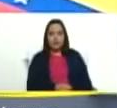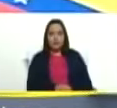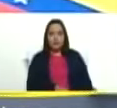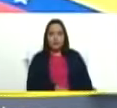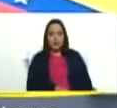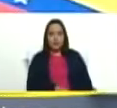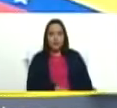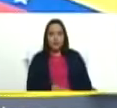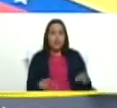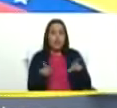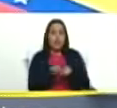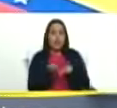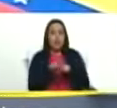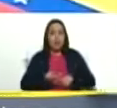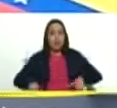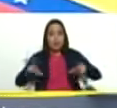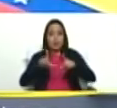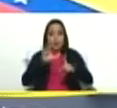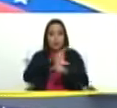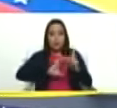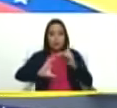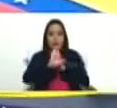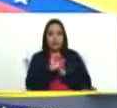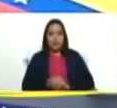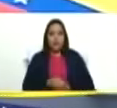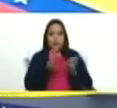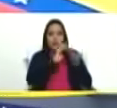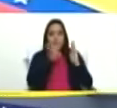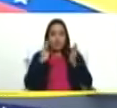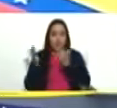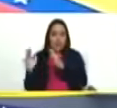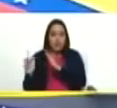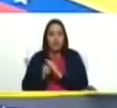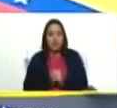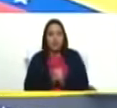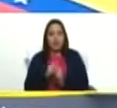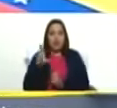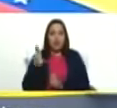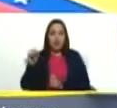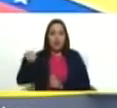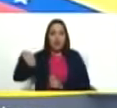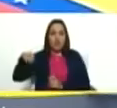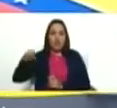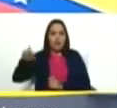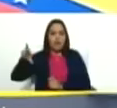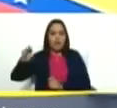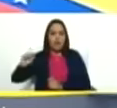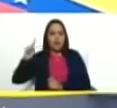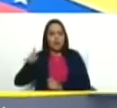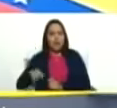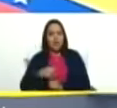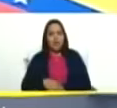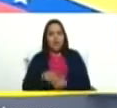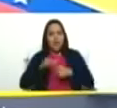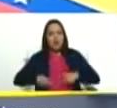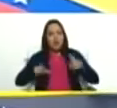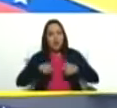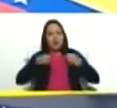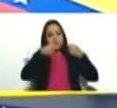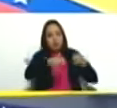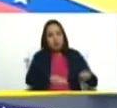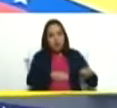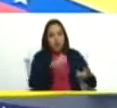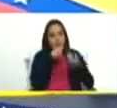Igualmente el Centro Cultural, la Biblioteca Simón Romero Madrid, el Mercal, el Cafetín Sagrada